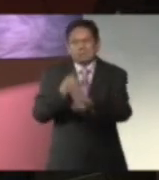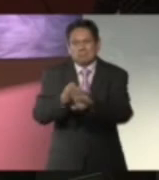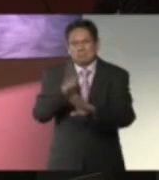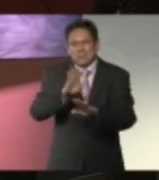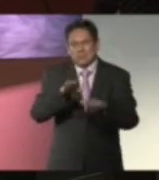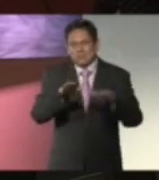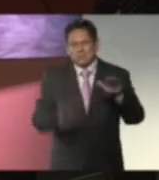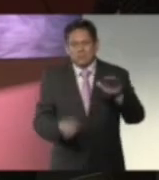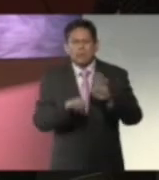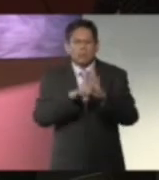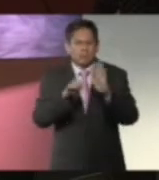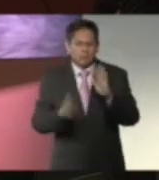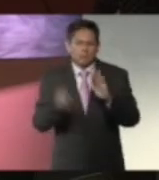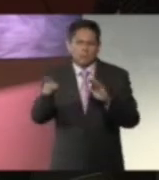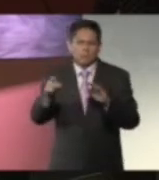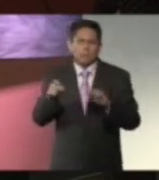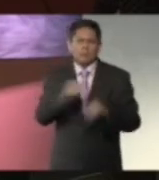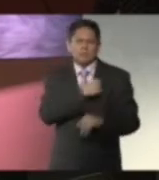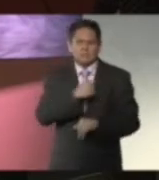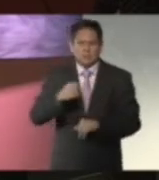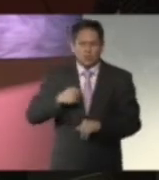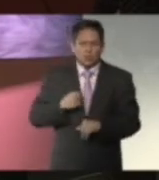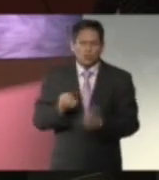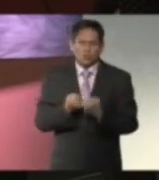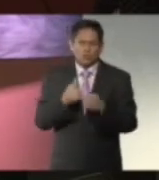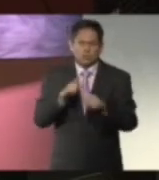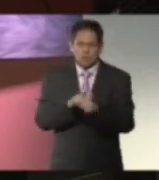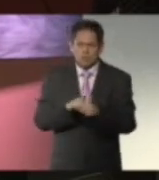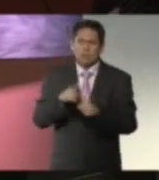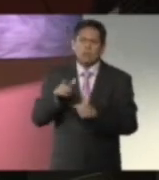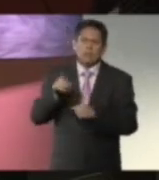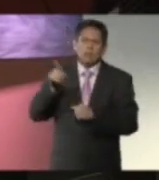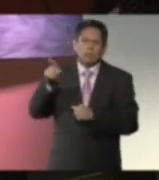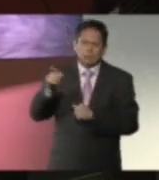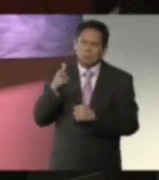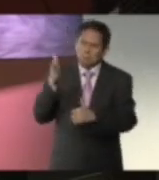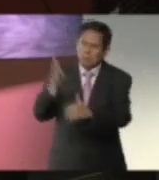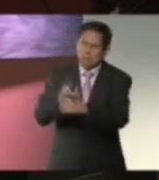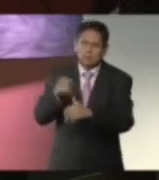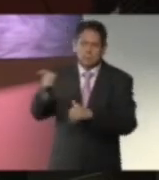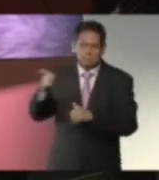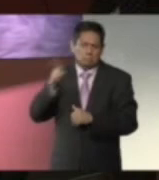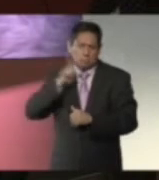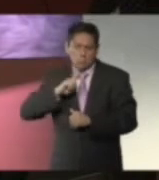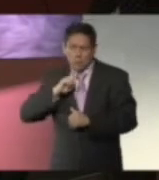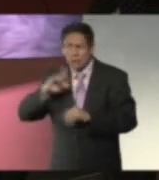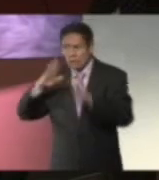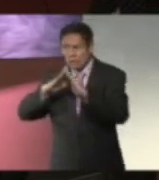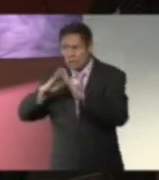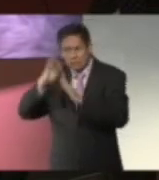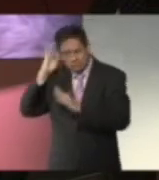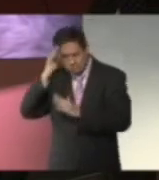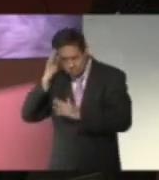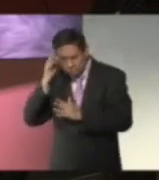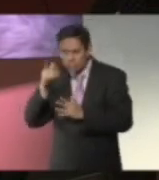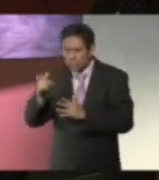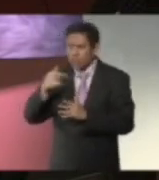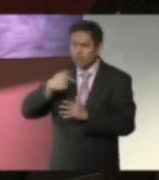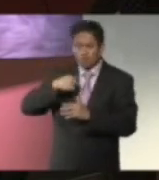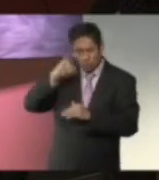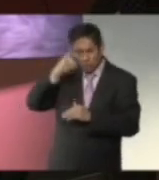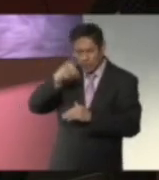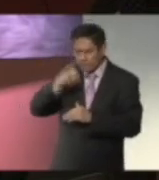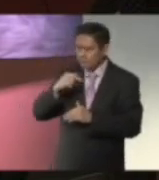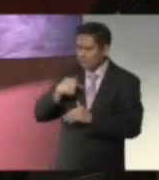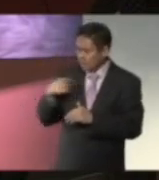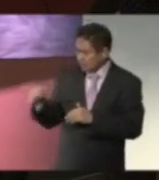trabajadora asegurada voluntaria. Ah, está bien, entonces vas tú responsablemente, das de alta a la